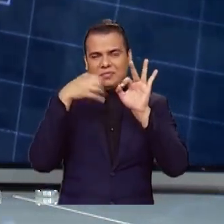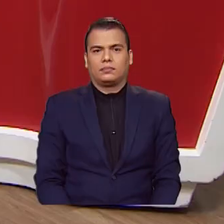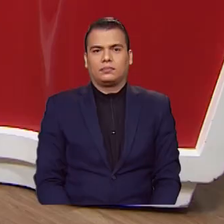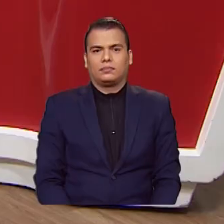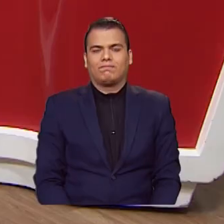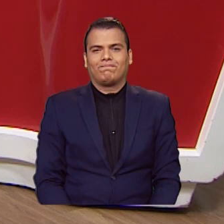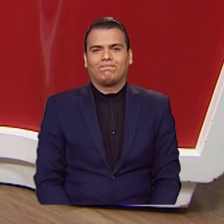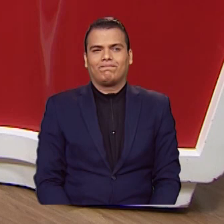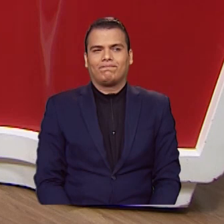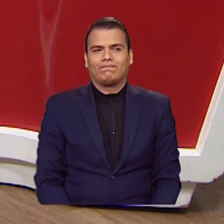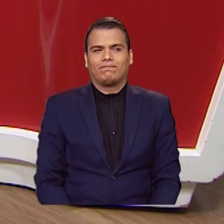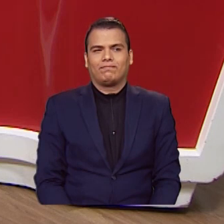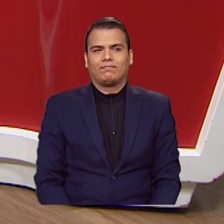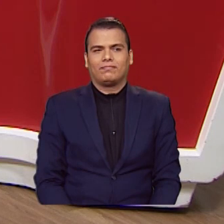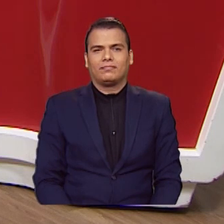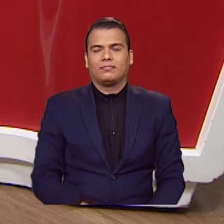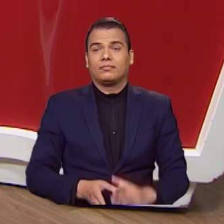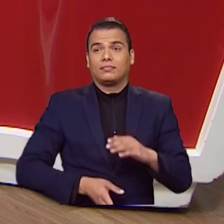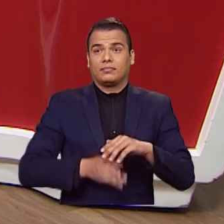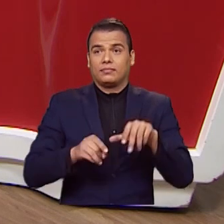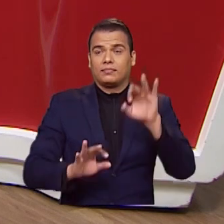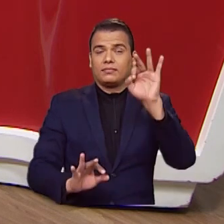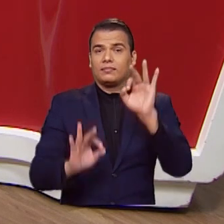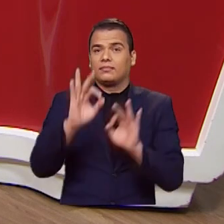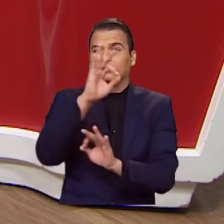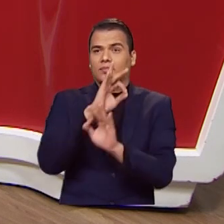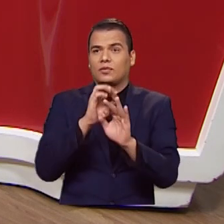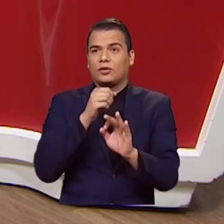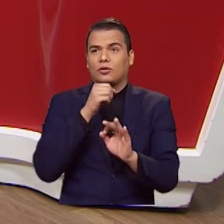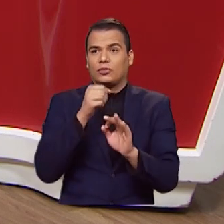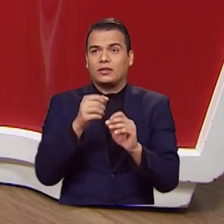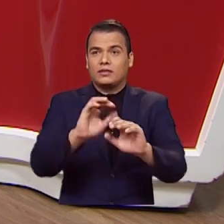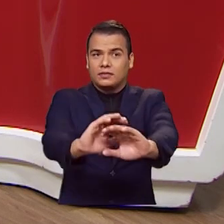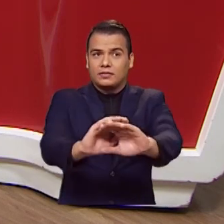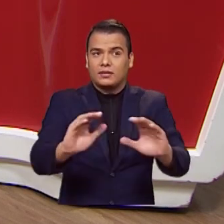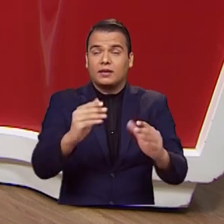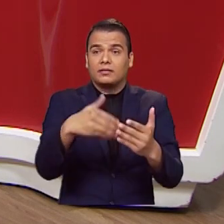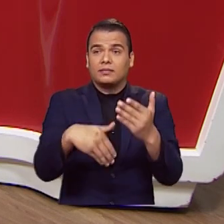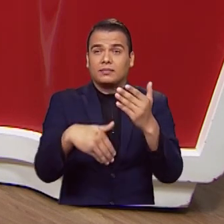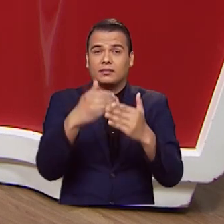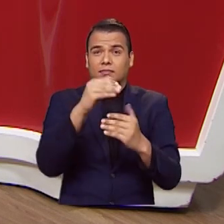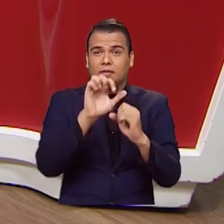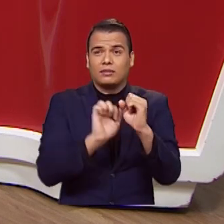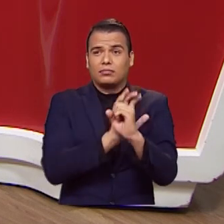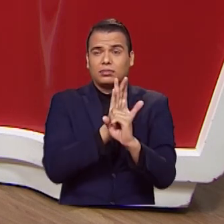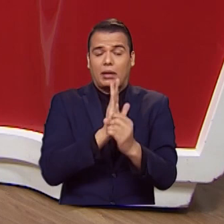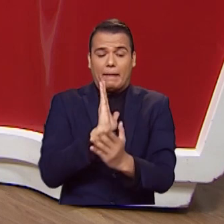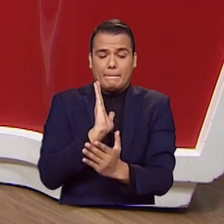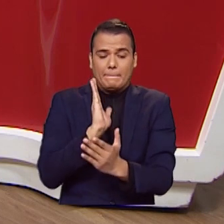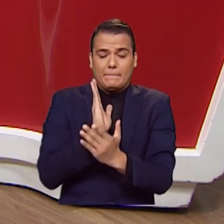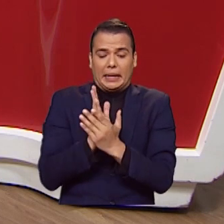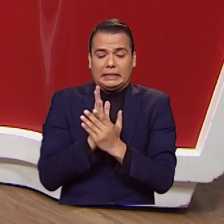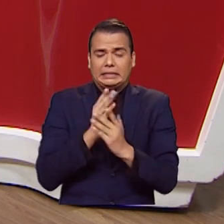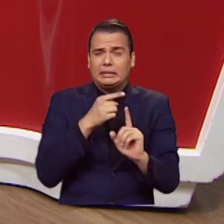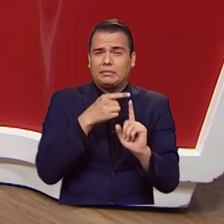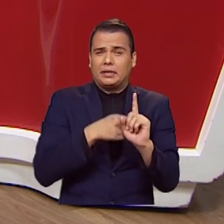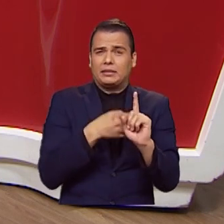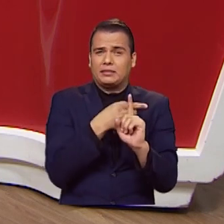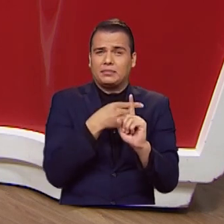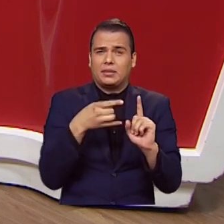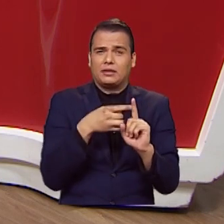Cauca. Continuamos en Telepacífico Noticias. Cuando comenzó la pandemia del coronavirus en Colombia a mediados de